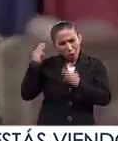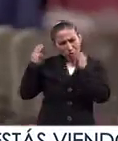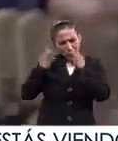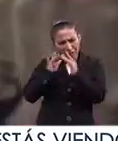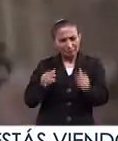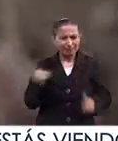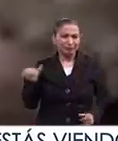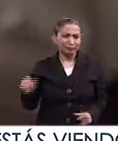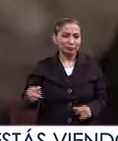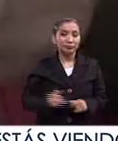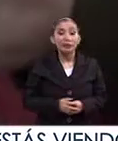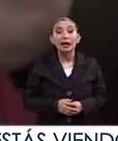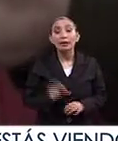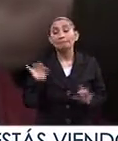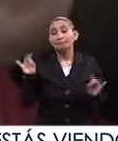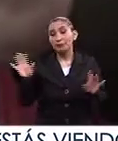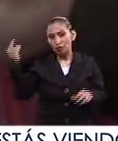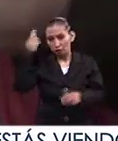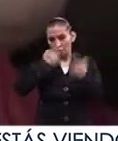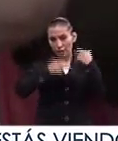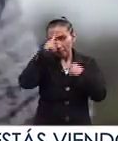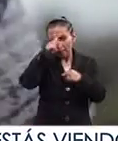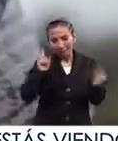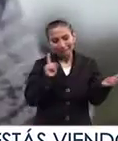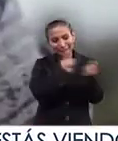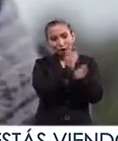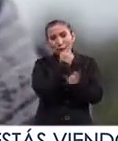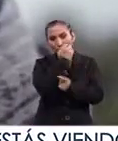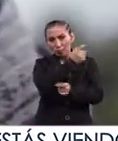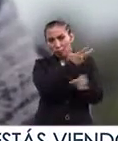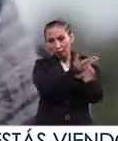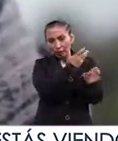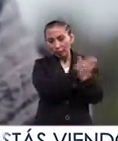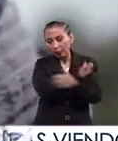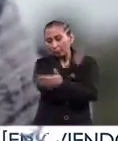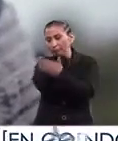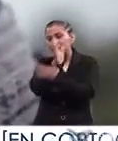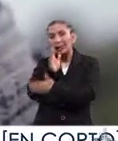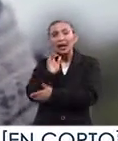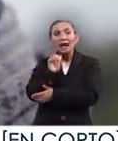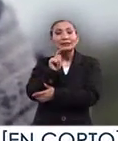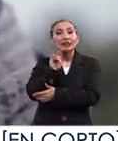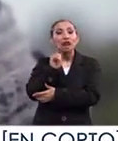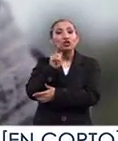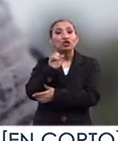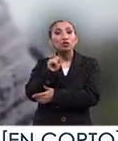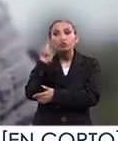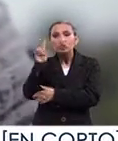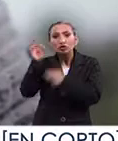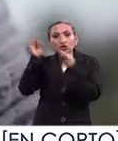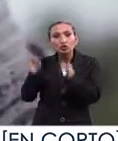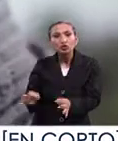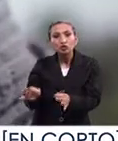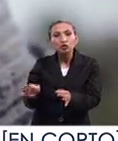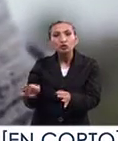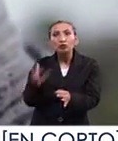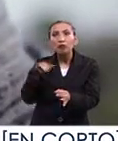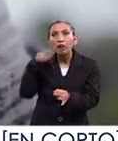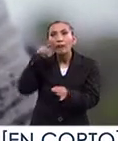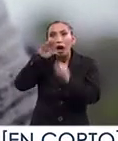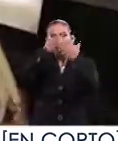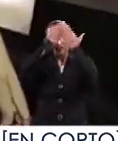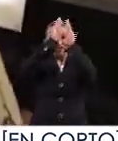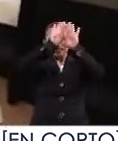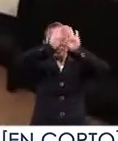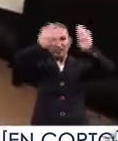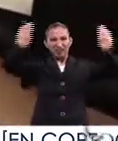Louvre. Total, regresé a México, me encontré con él, fui a ver a Santos y efectivamente había un